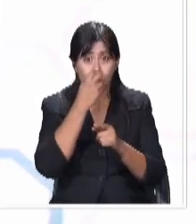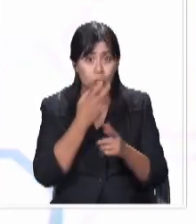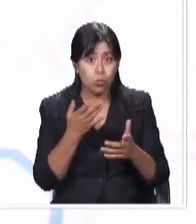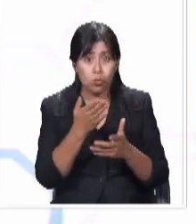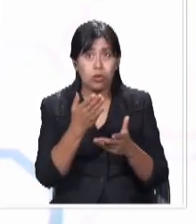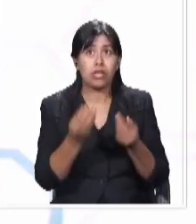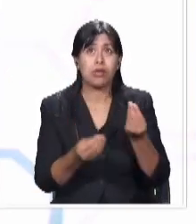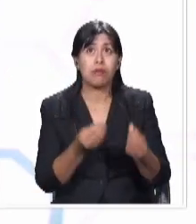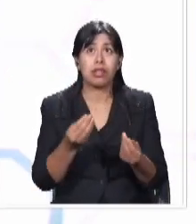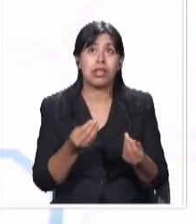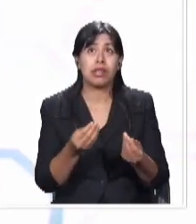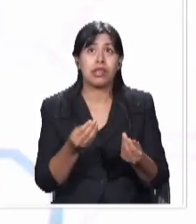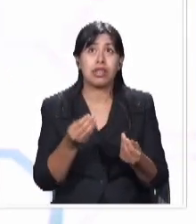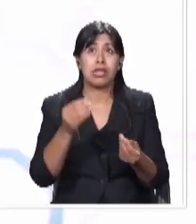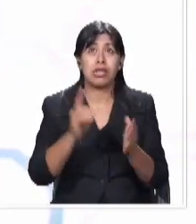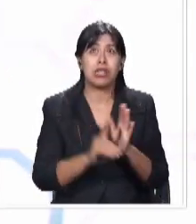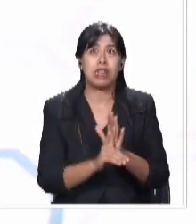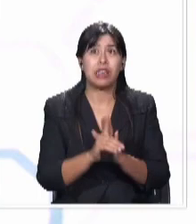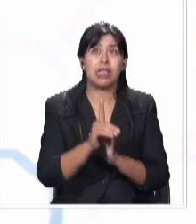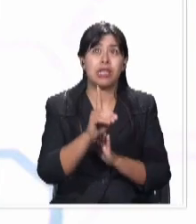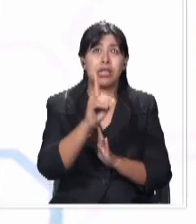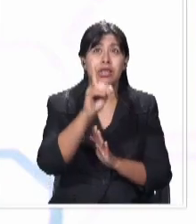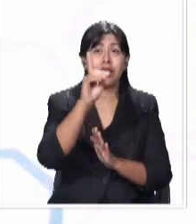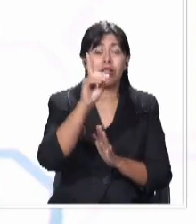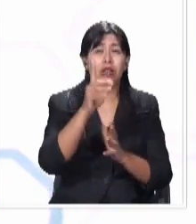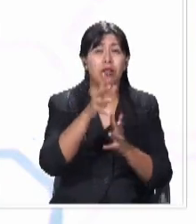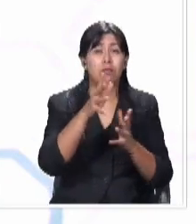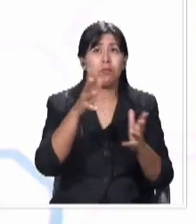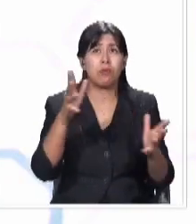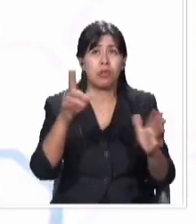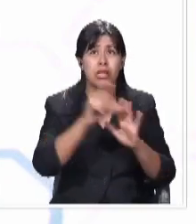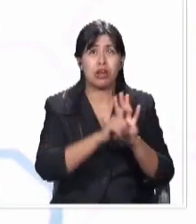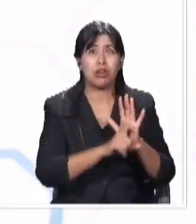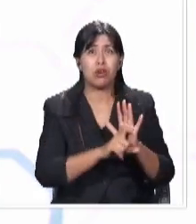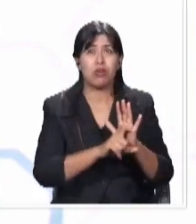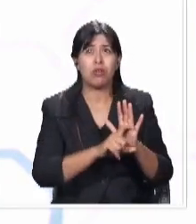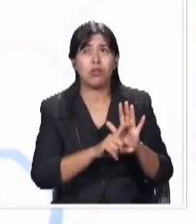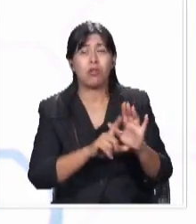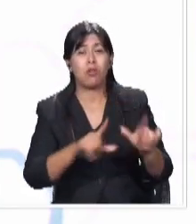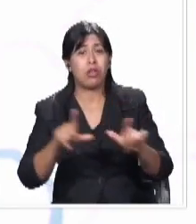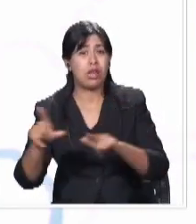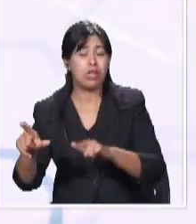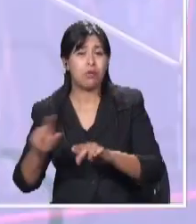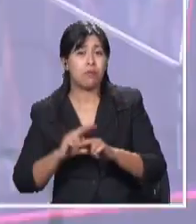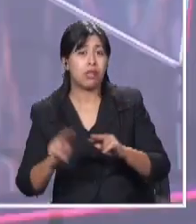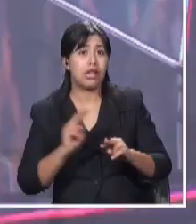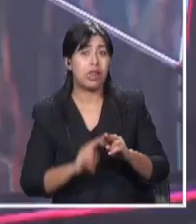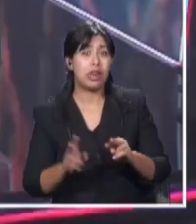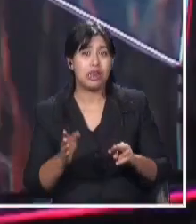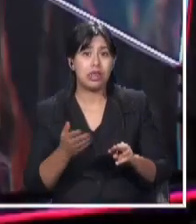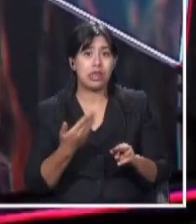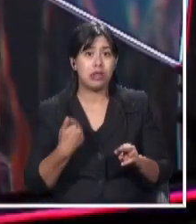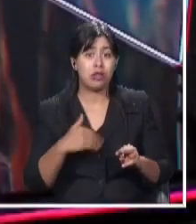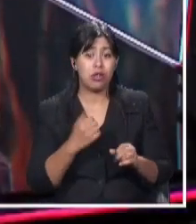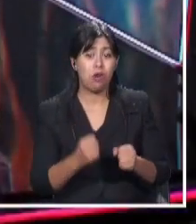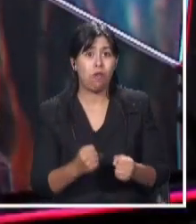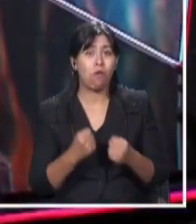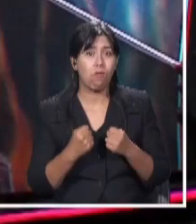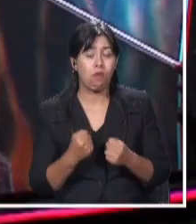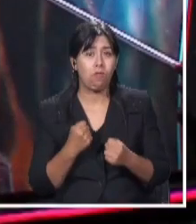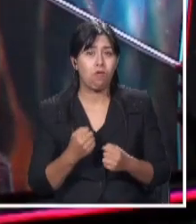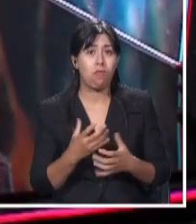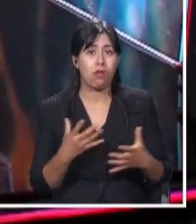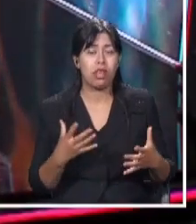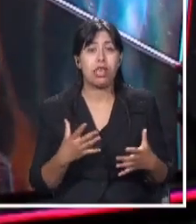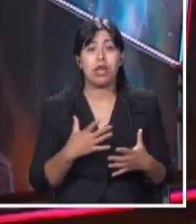solo que puede desarrollar una cantidad grande de algoritmos, sino que lo que nos genera en nosotros es muy fuerte, ¿ya?